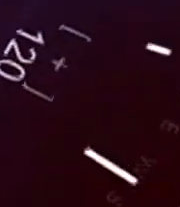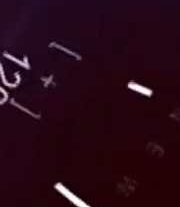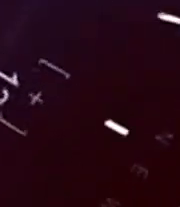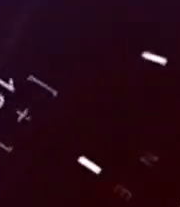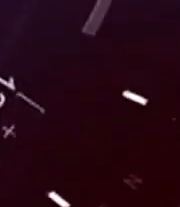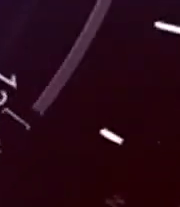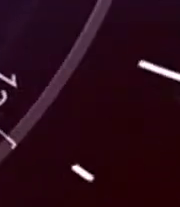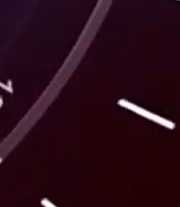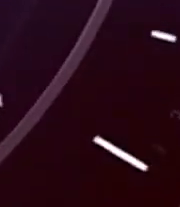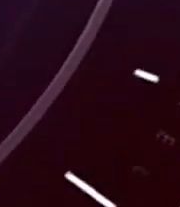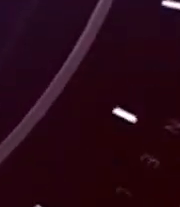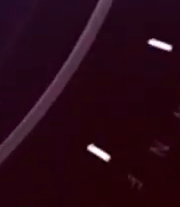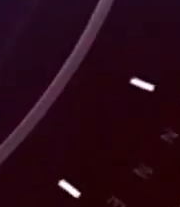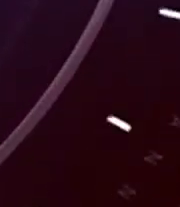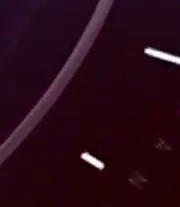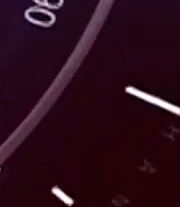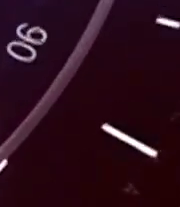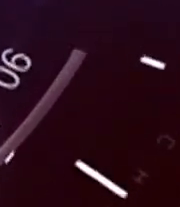y